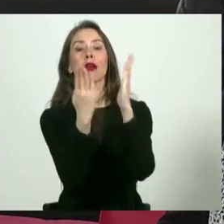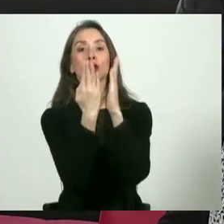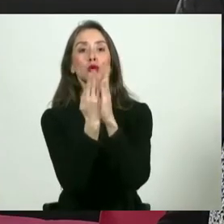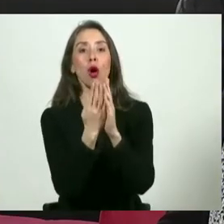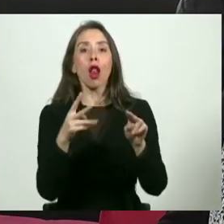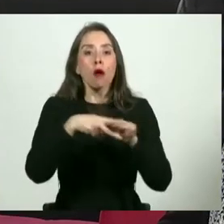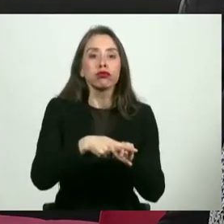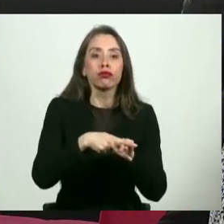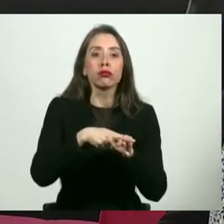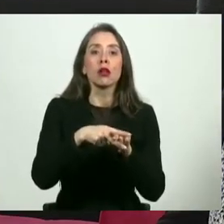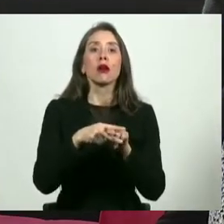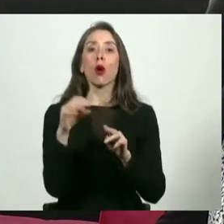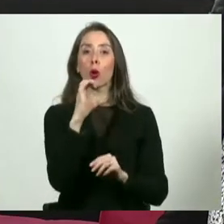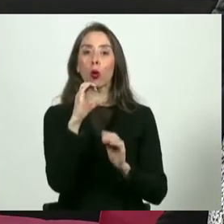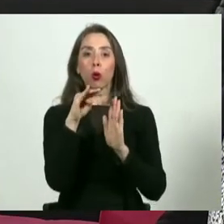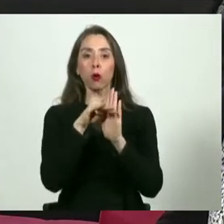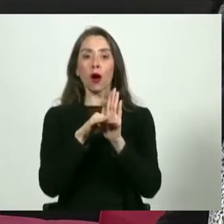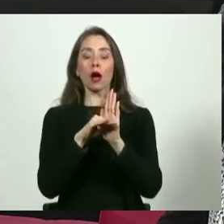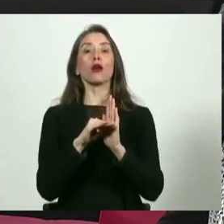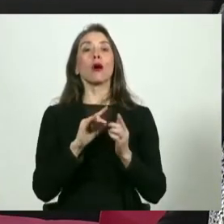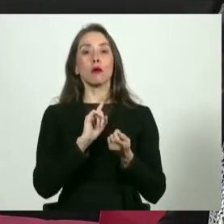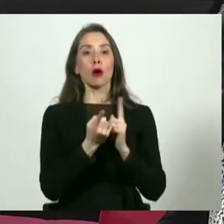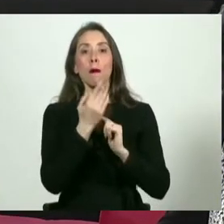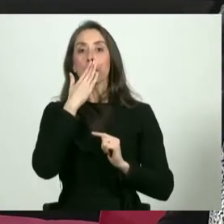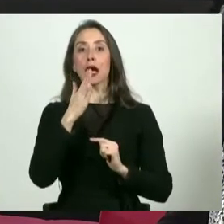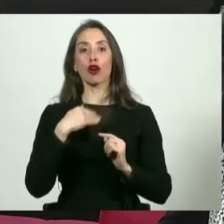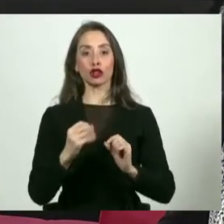poder efectivamente incluirse en mejores condiciones al mundo del